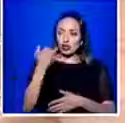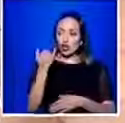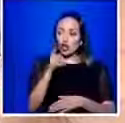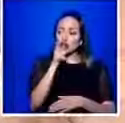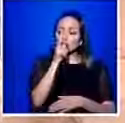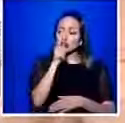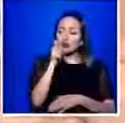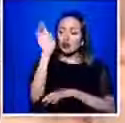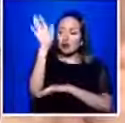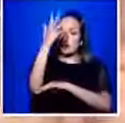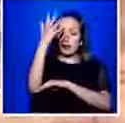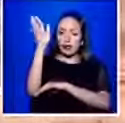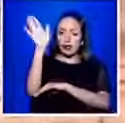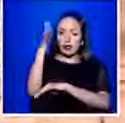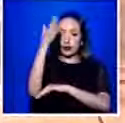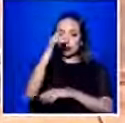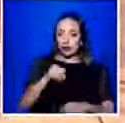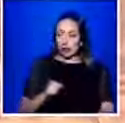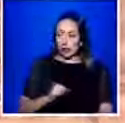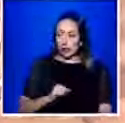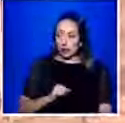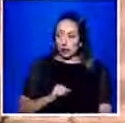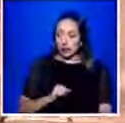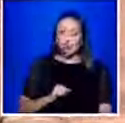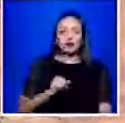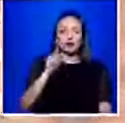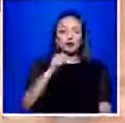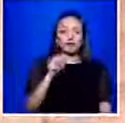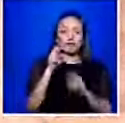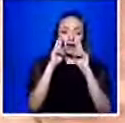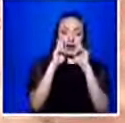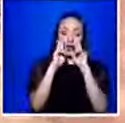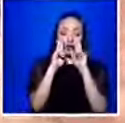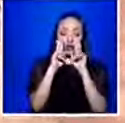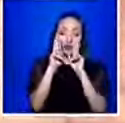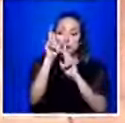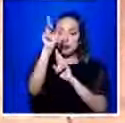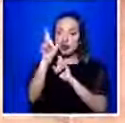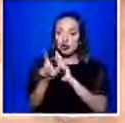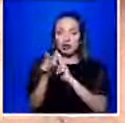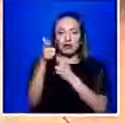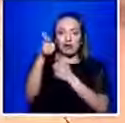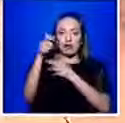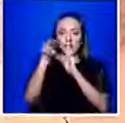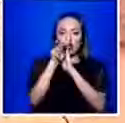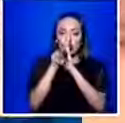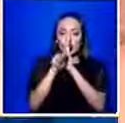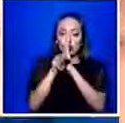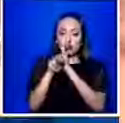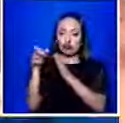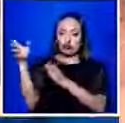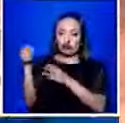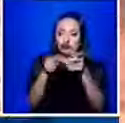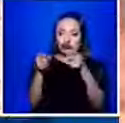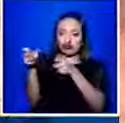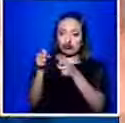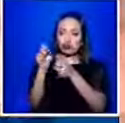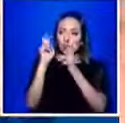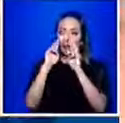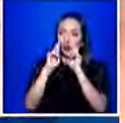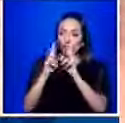el juramento de la bandera, donde se reconoce a los abanderados y a los escoltas de la institución educativa. Así